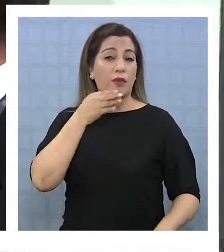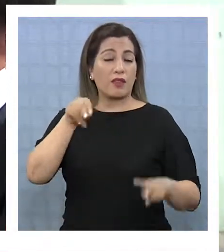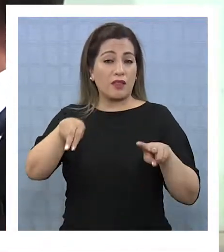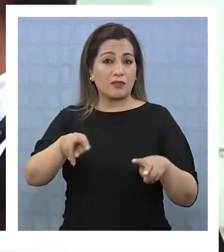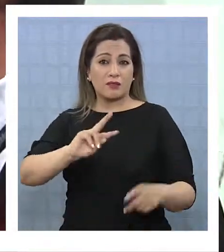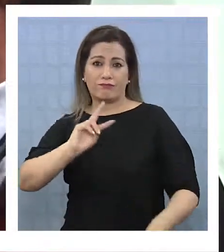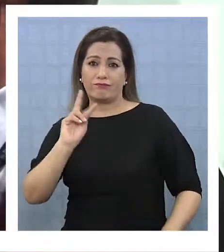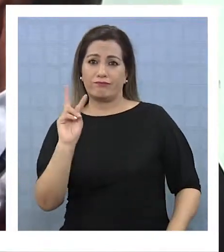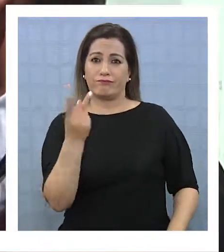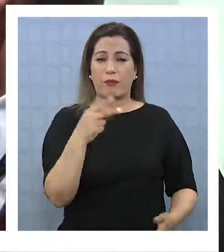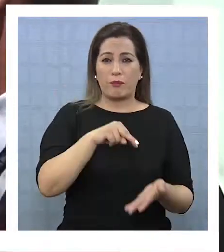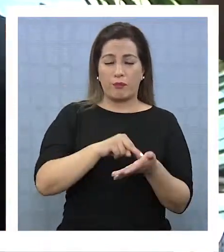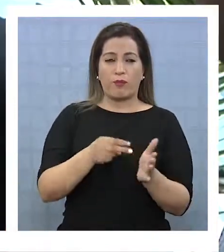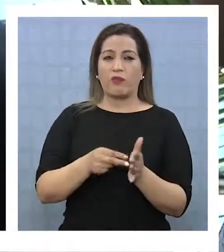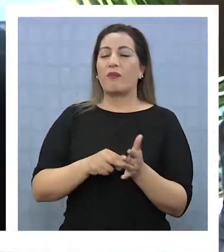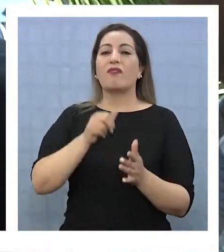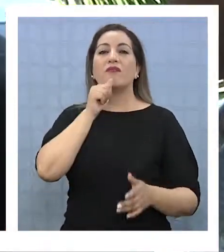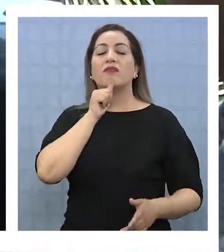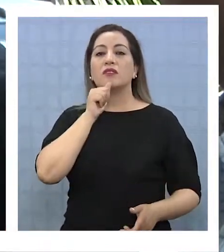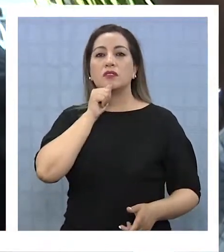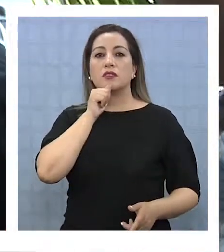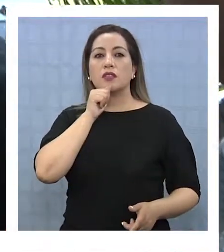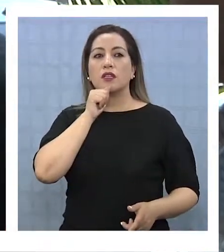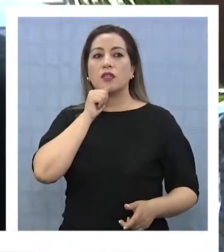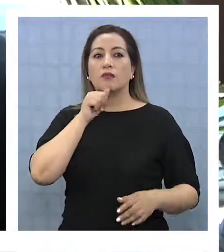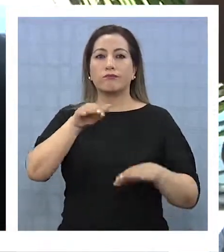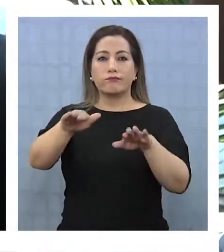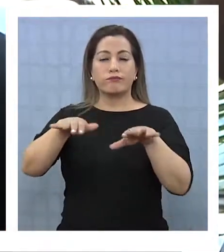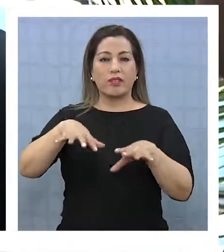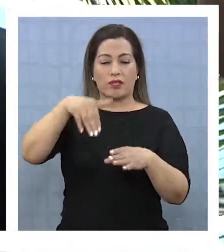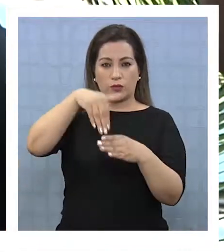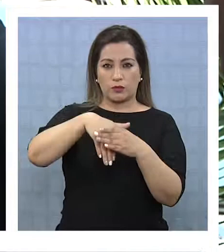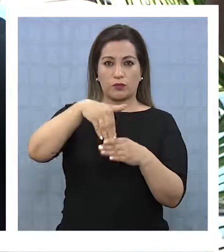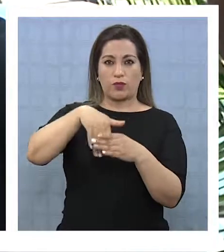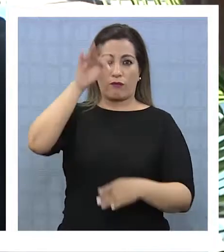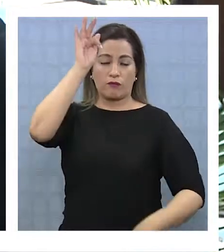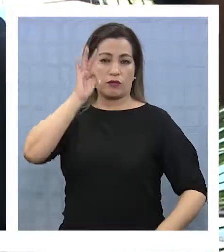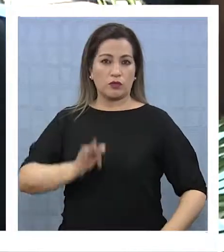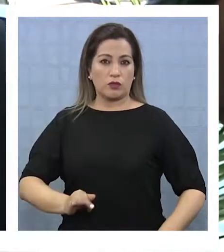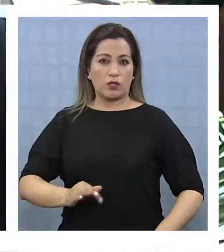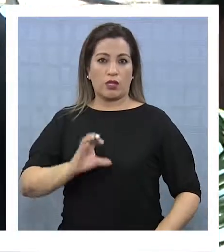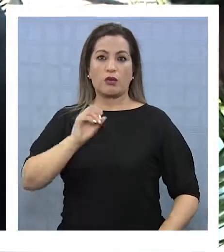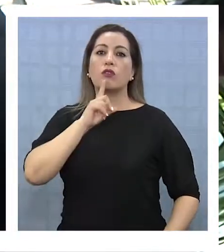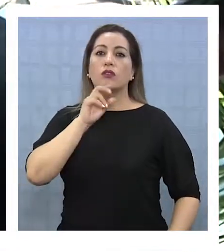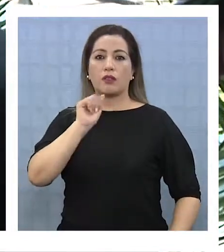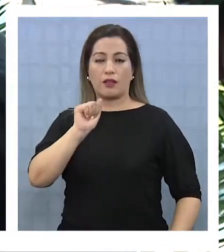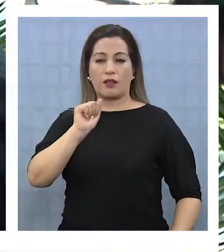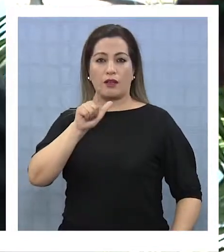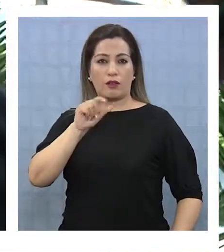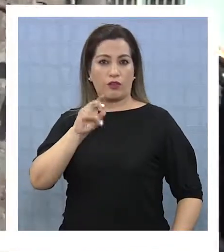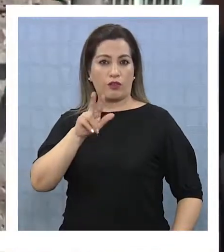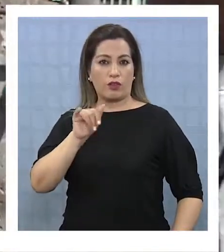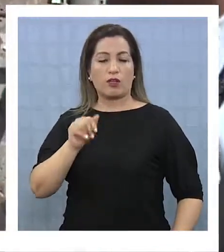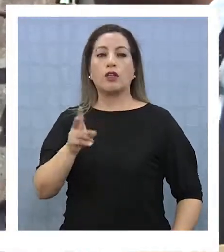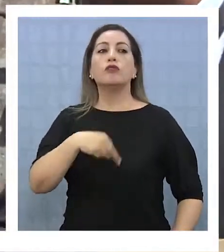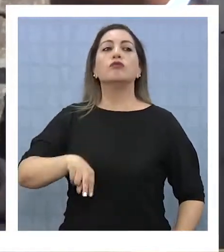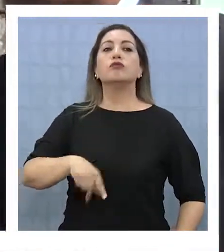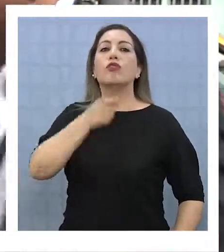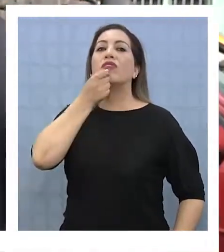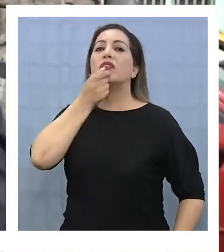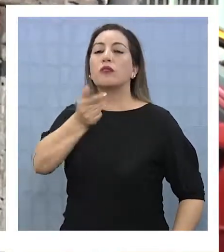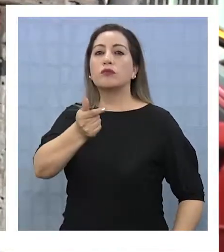controversia está en la irregularidad sucedida en un acto eleccionario de funcionarios de Contraloría. Estamos denunciando